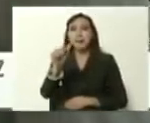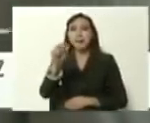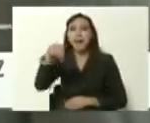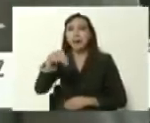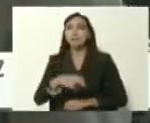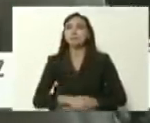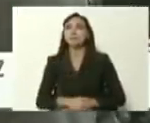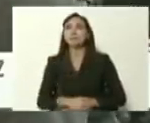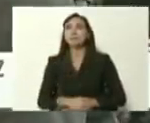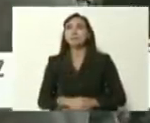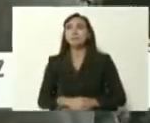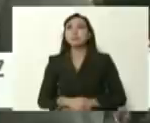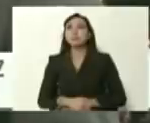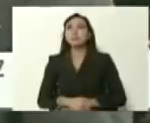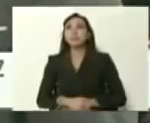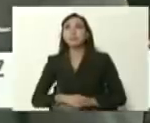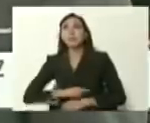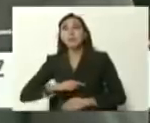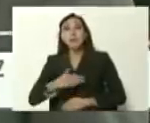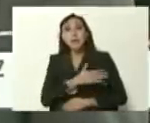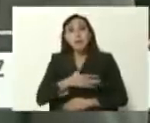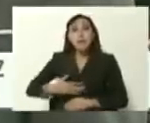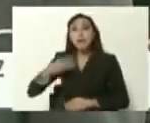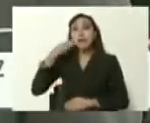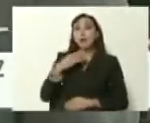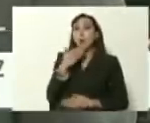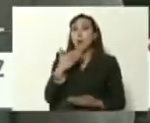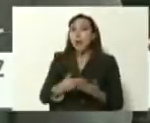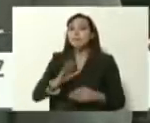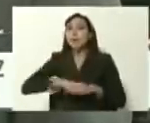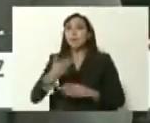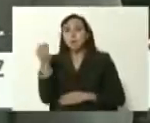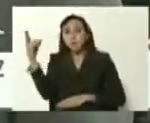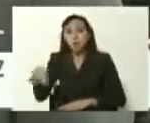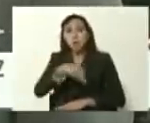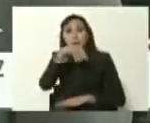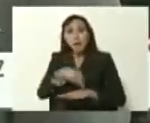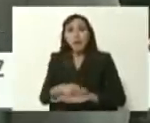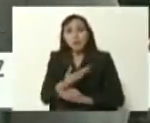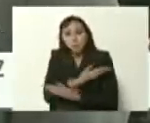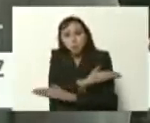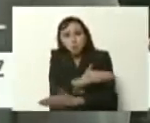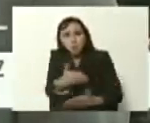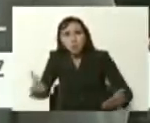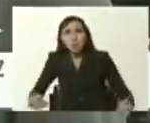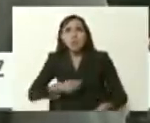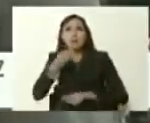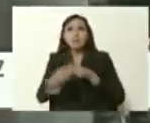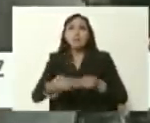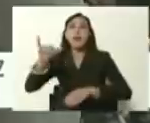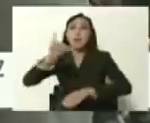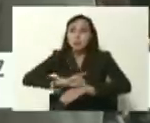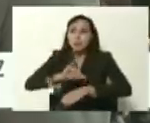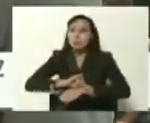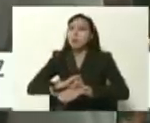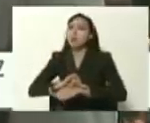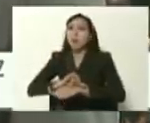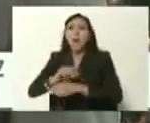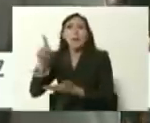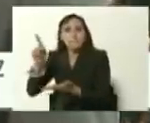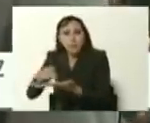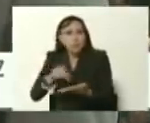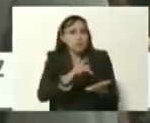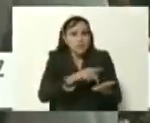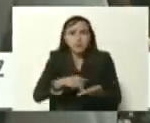plenaria, quiero primeramente darle gracias al Poder Legislativo por tener esa disposición de considerar a las iglesias cristianas en sus distintas